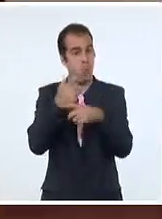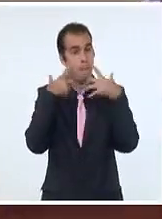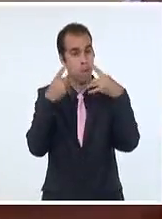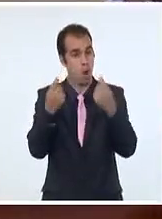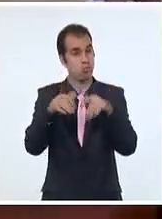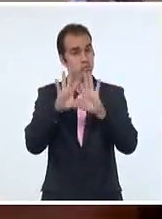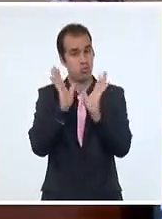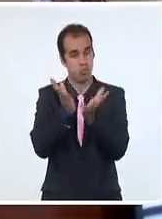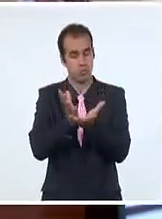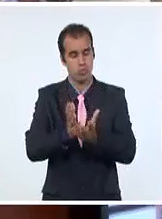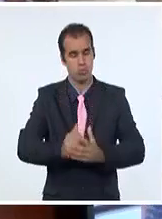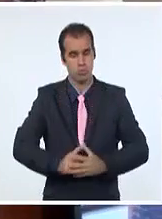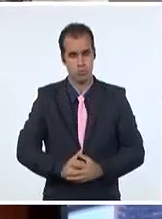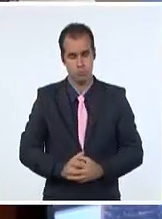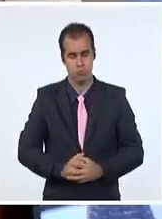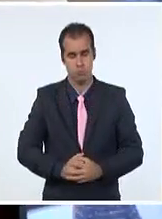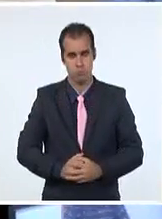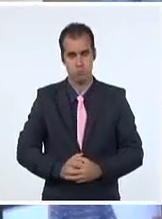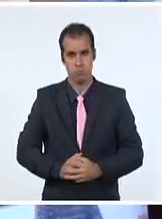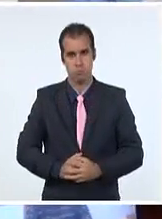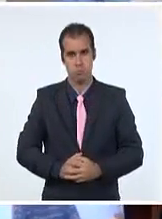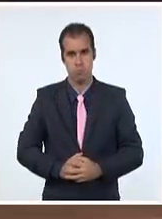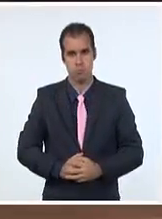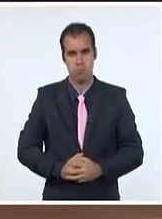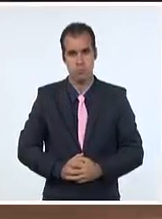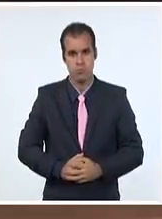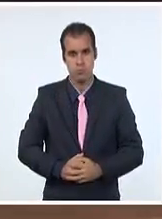social. Y tal es así que en